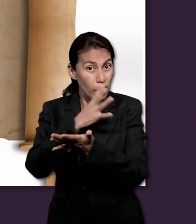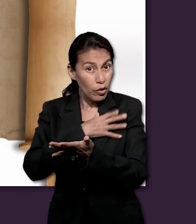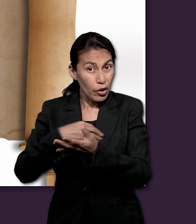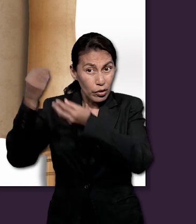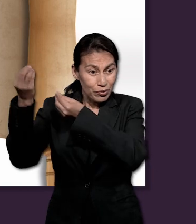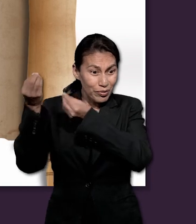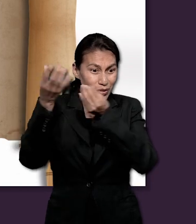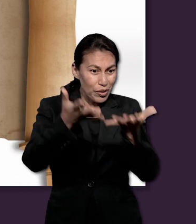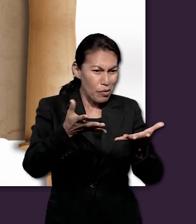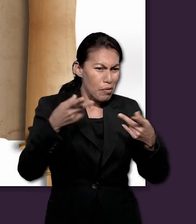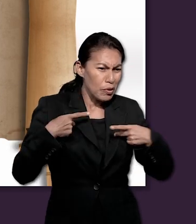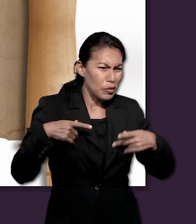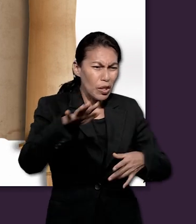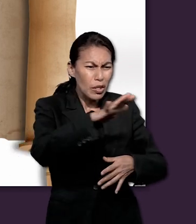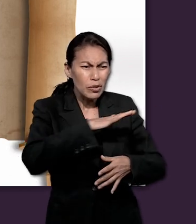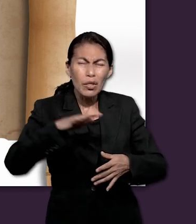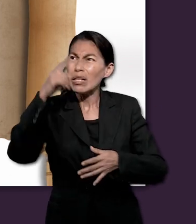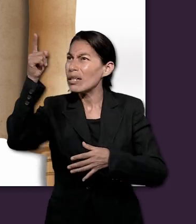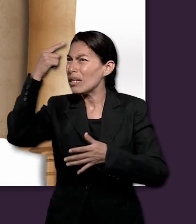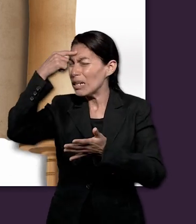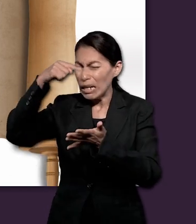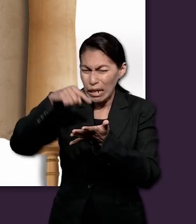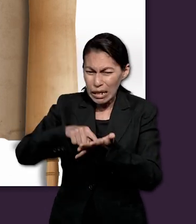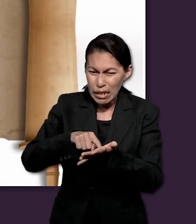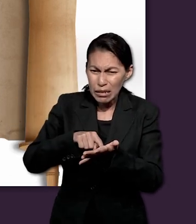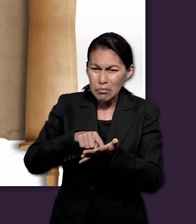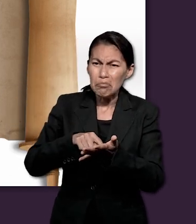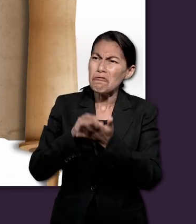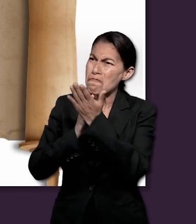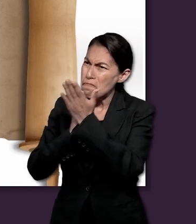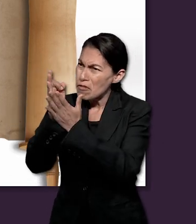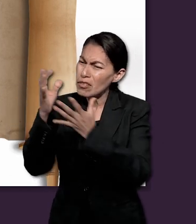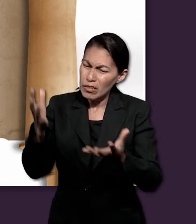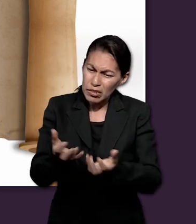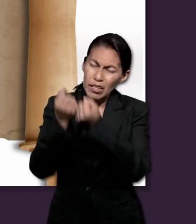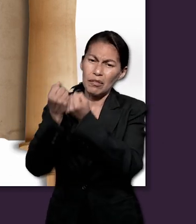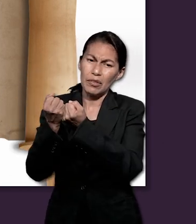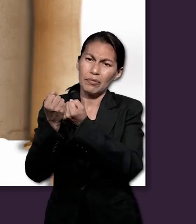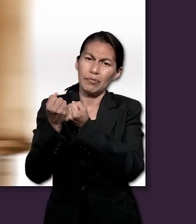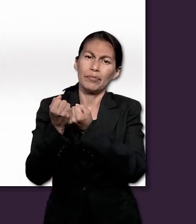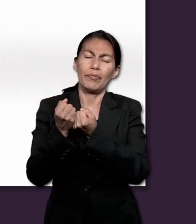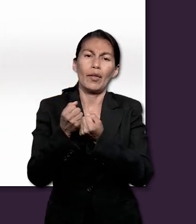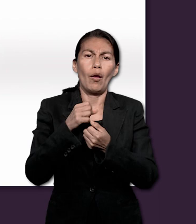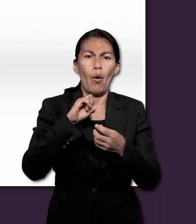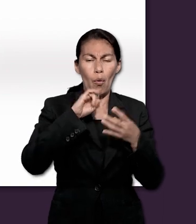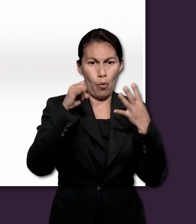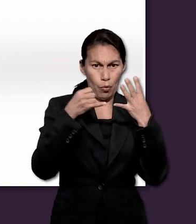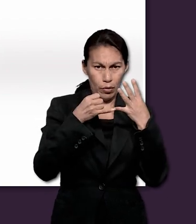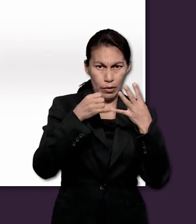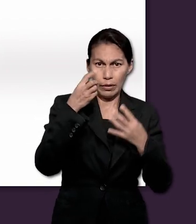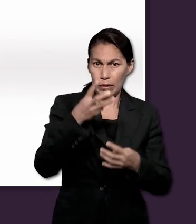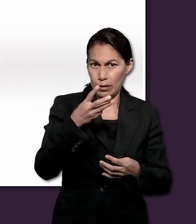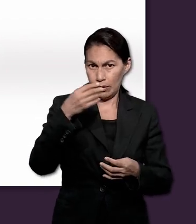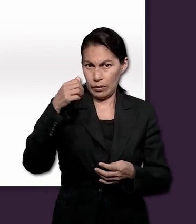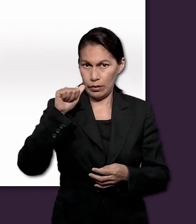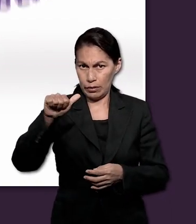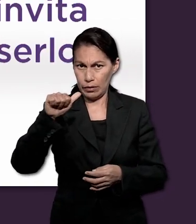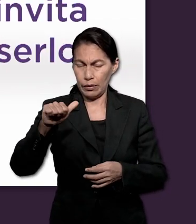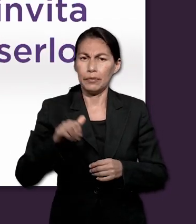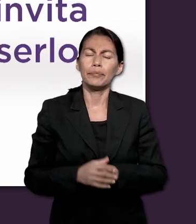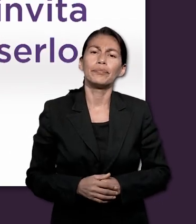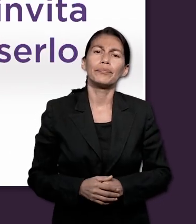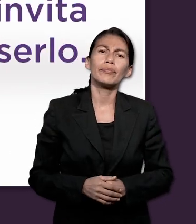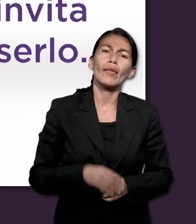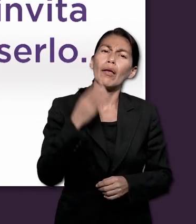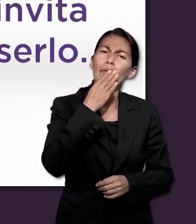cree no se pierda, mas tenga vida eterna. Juan 3:16. La Biblia insiste en que